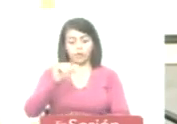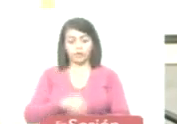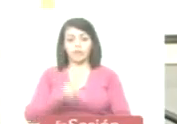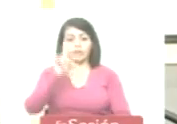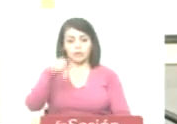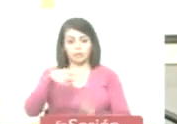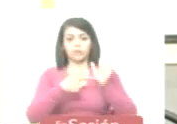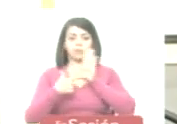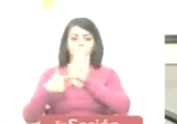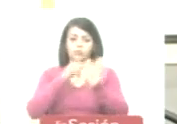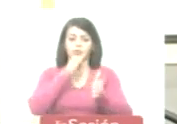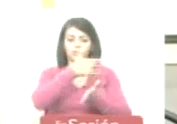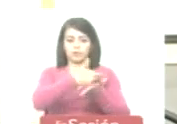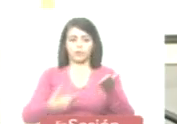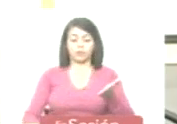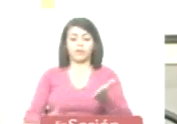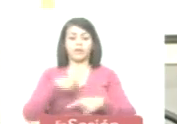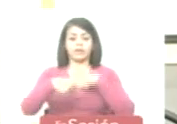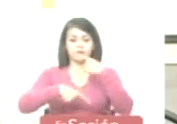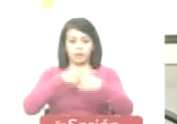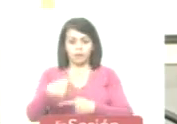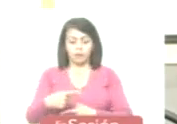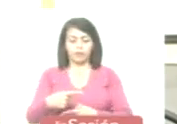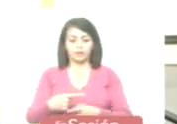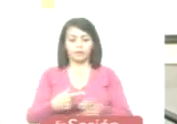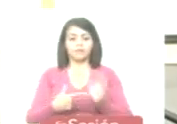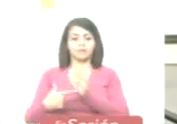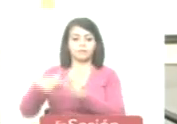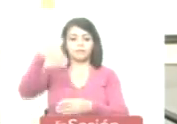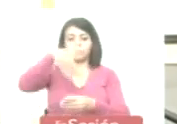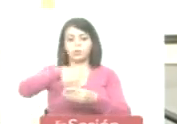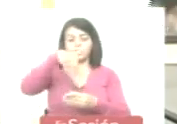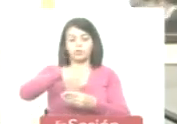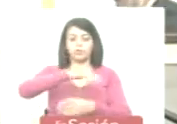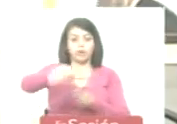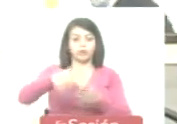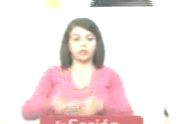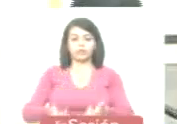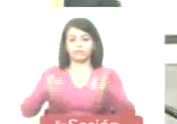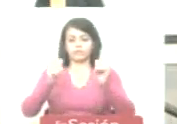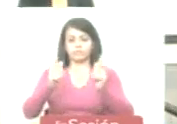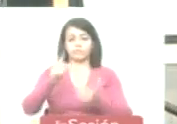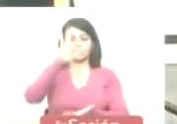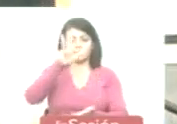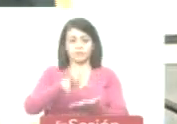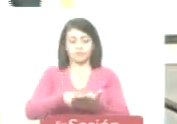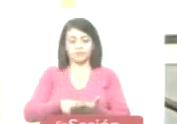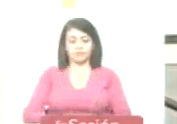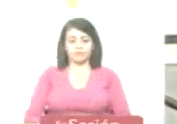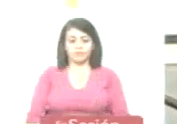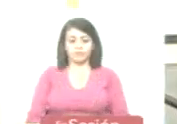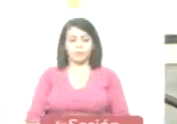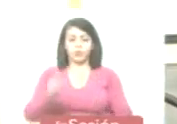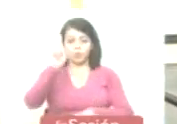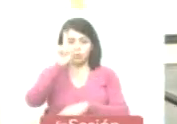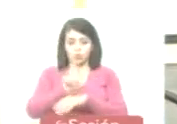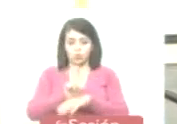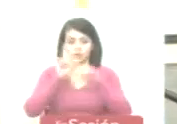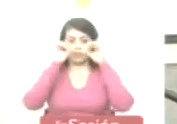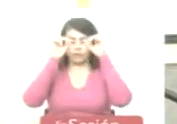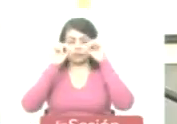quien presentó el informe. Subsiguientemente, sometió a votación la autorización resultando aprobada por